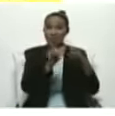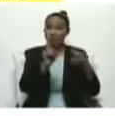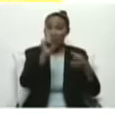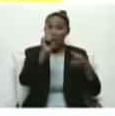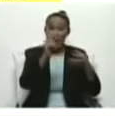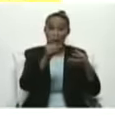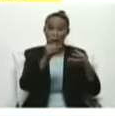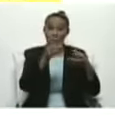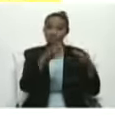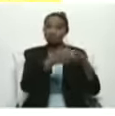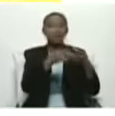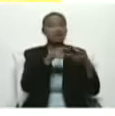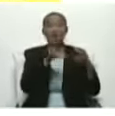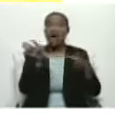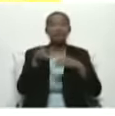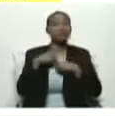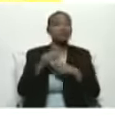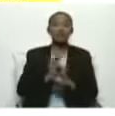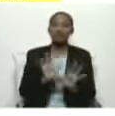los digo hoy.